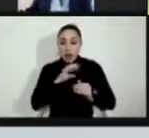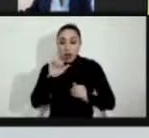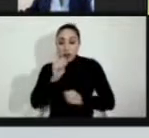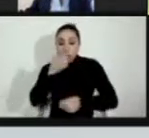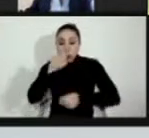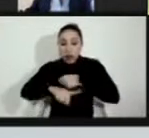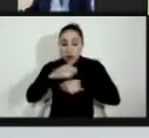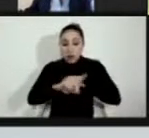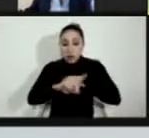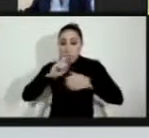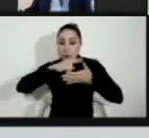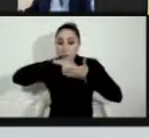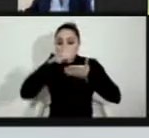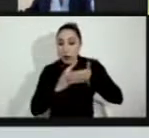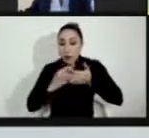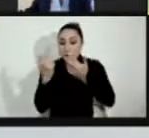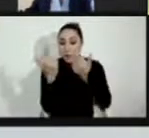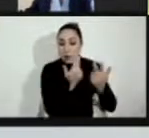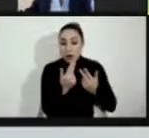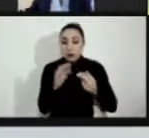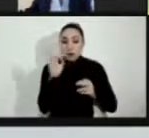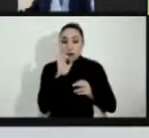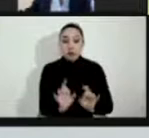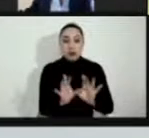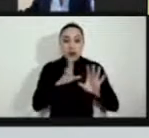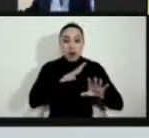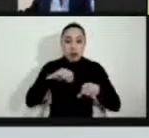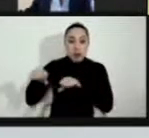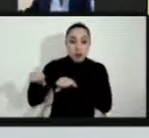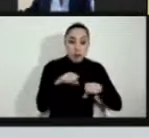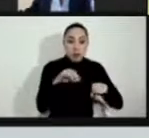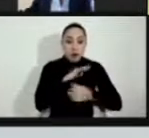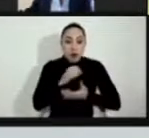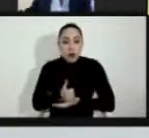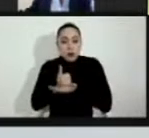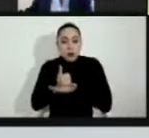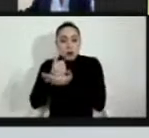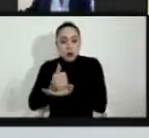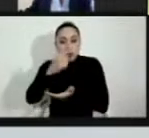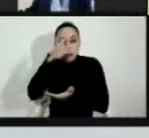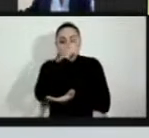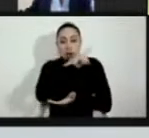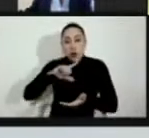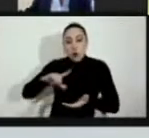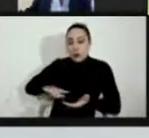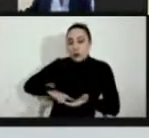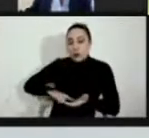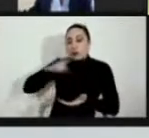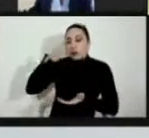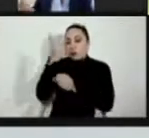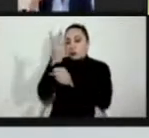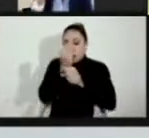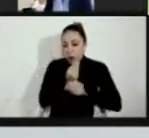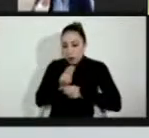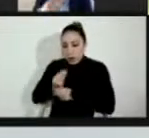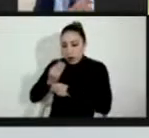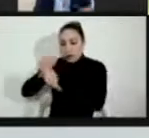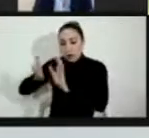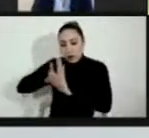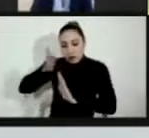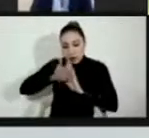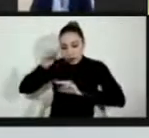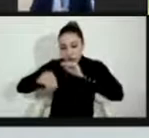ante los desastres naturales y donde se necesita que las autoridades de gobierno contribuyan a la construcción de una ciudad más